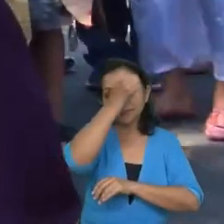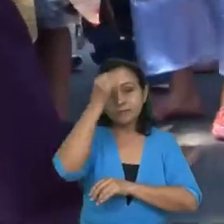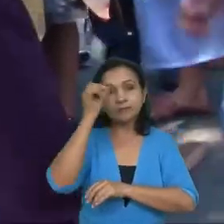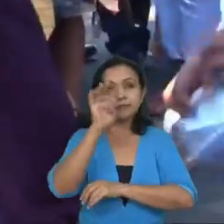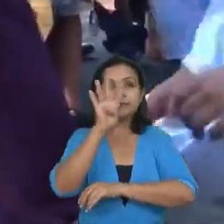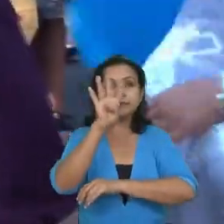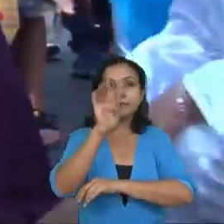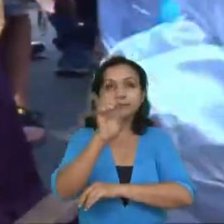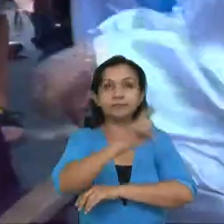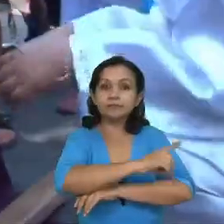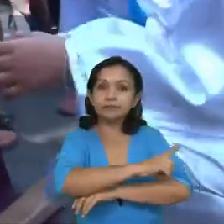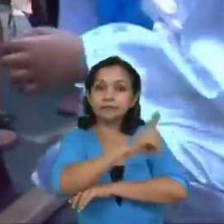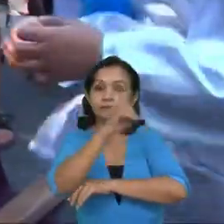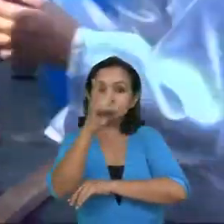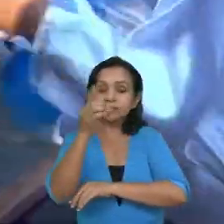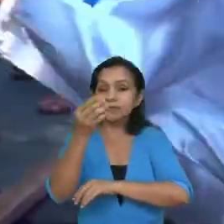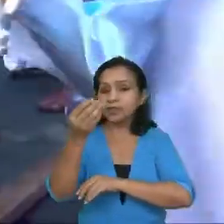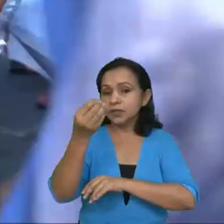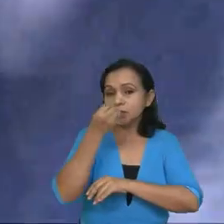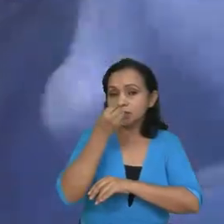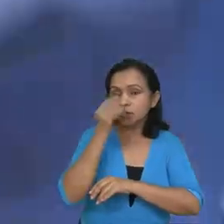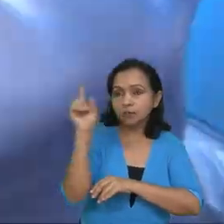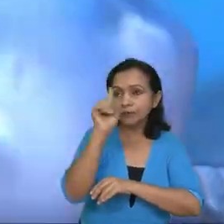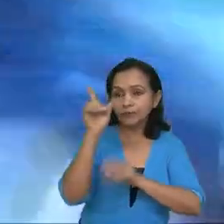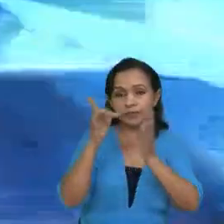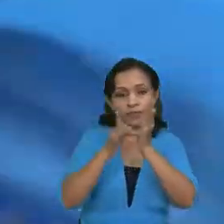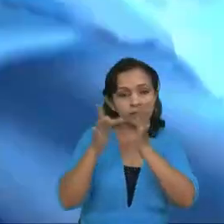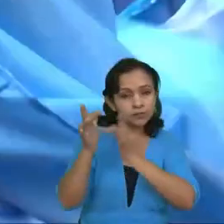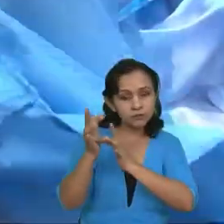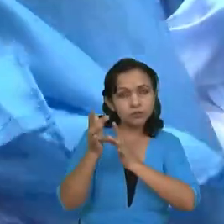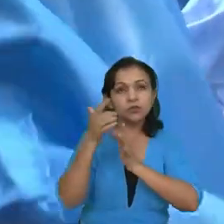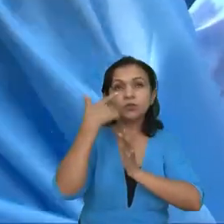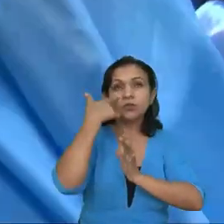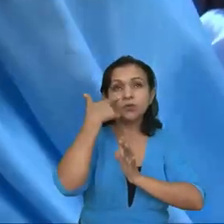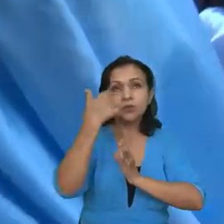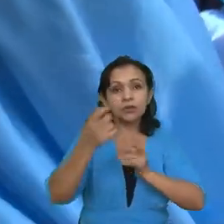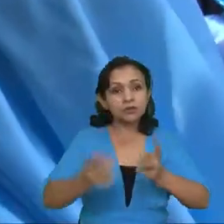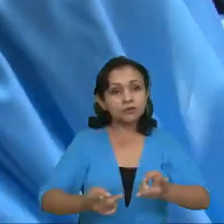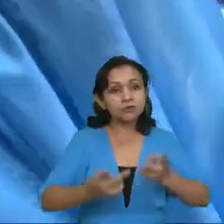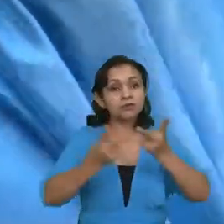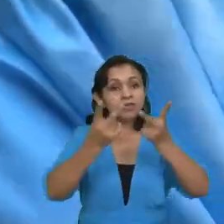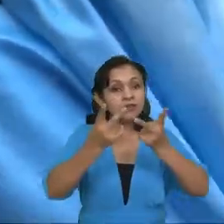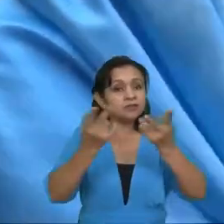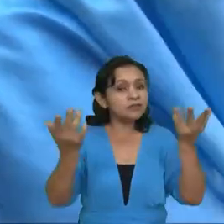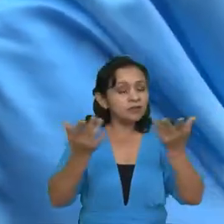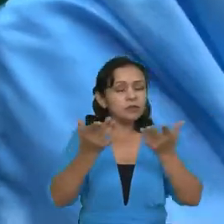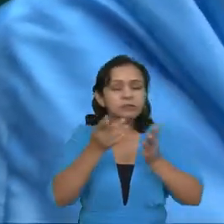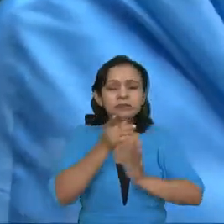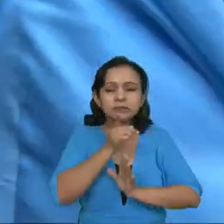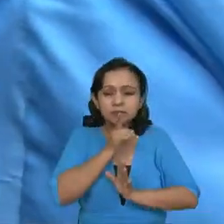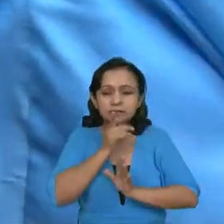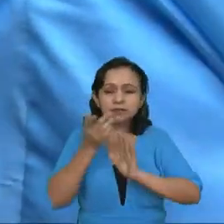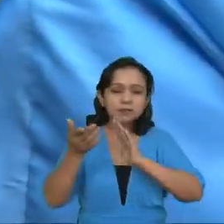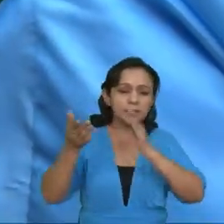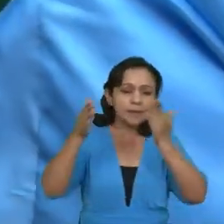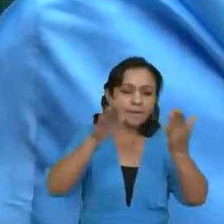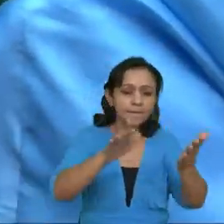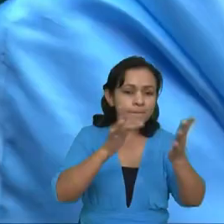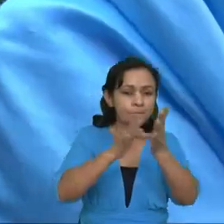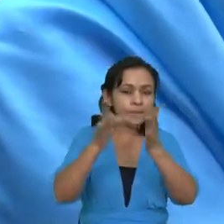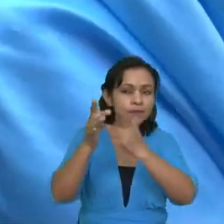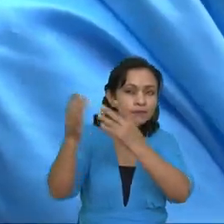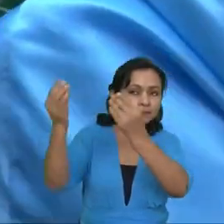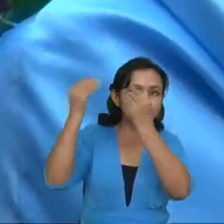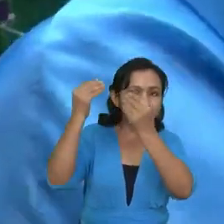inicio de los 40 días de ayuno del señor jesucristo y que conozcan la vida pasión y muerte tal y como nos las contaron nuestros